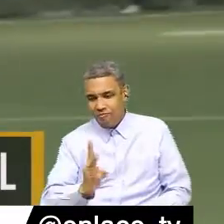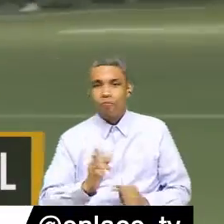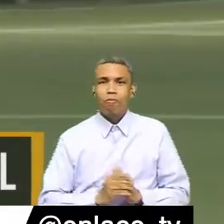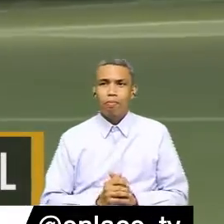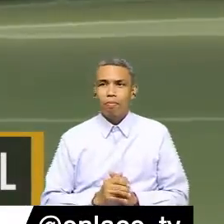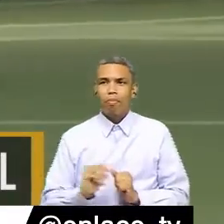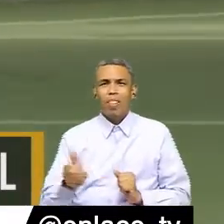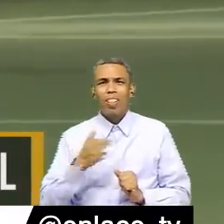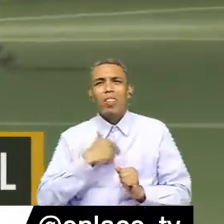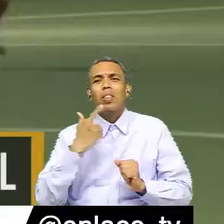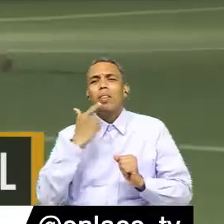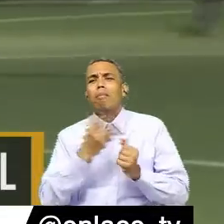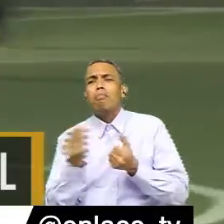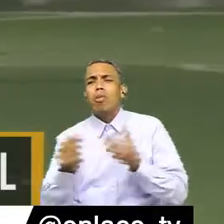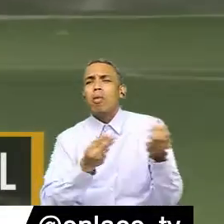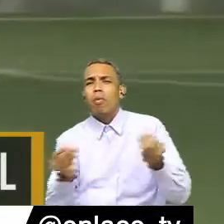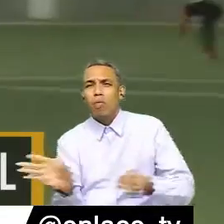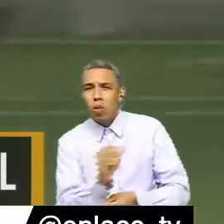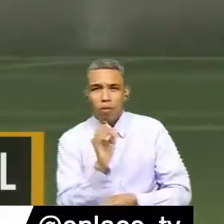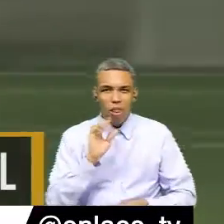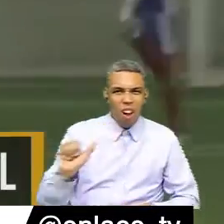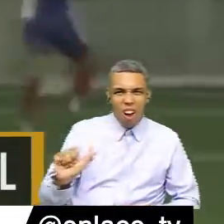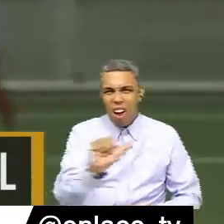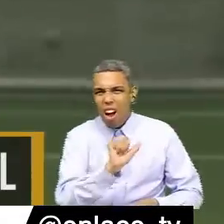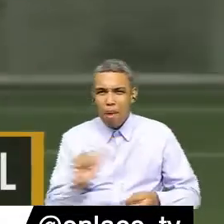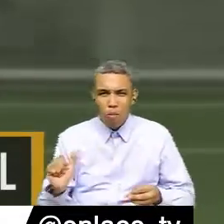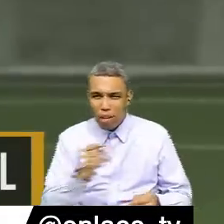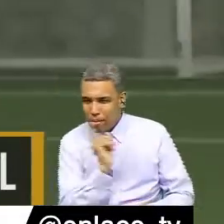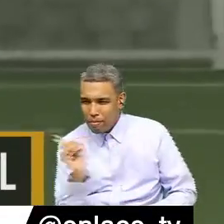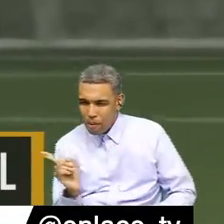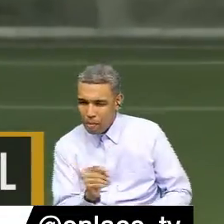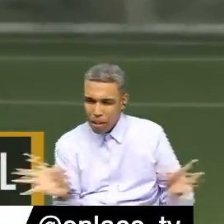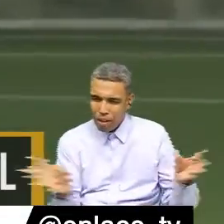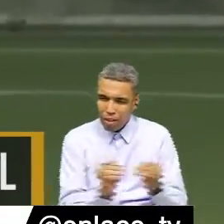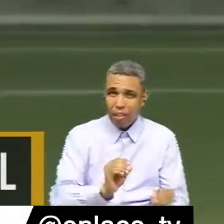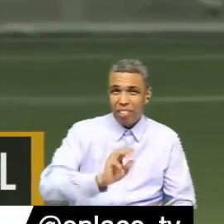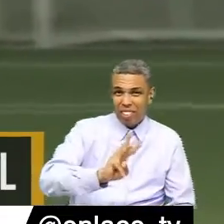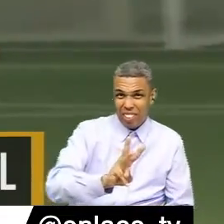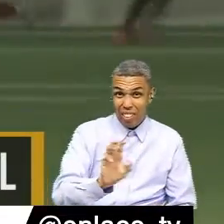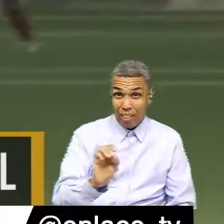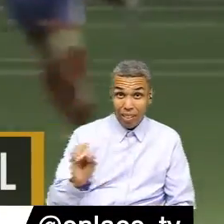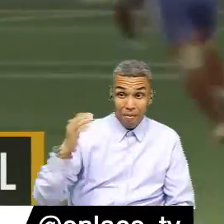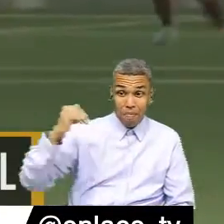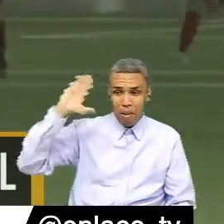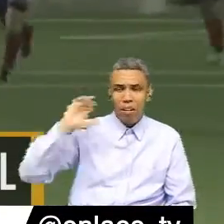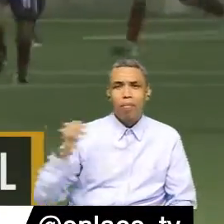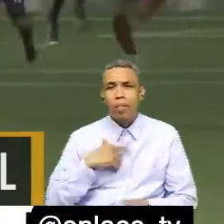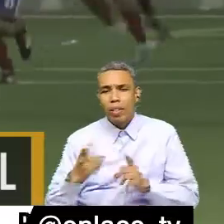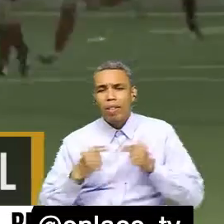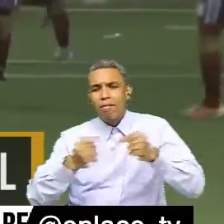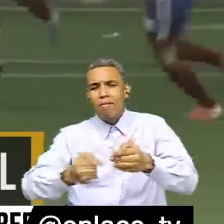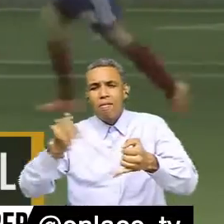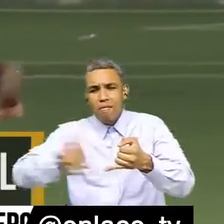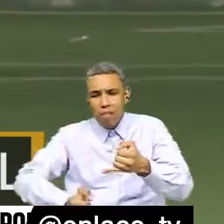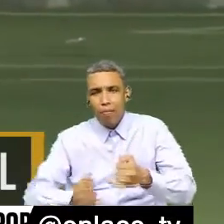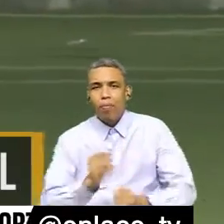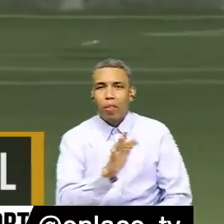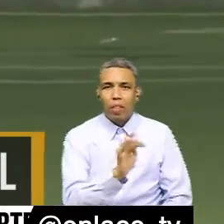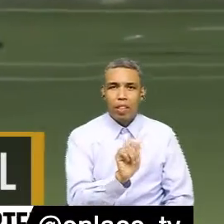375 mujeres de la ciudad apasionadas por el fútbol marianos fc venció de manera contundente a las talentosas